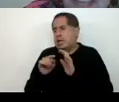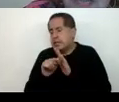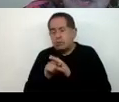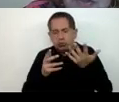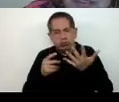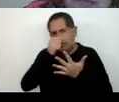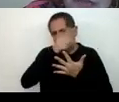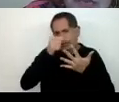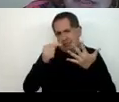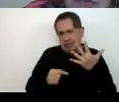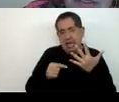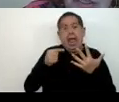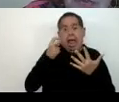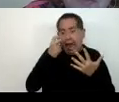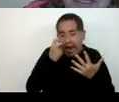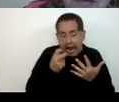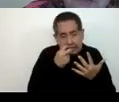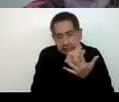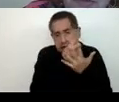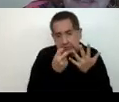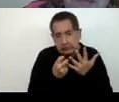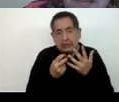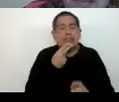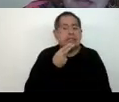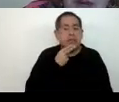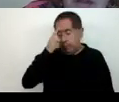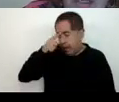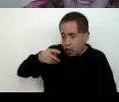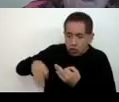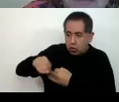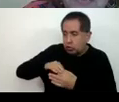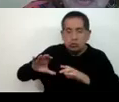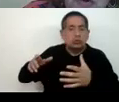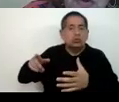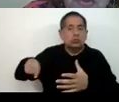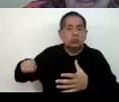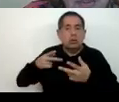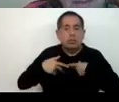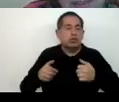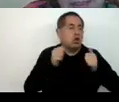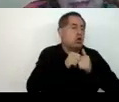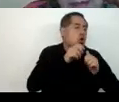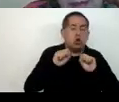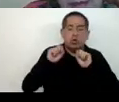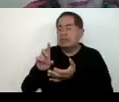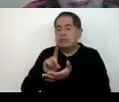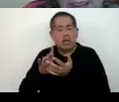sea, esos métodos anticonceptivos van a funcionar igual en personas con o sin